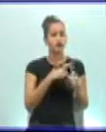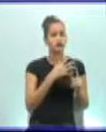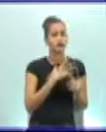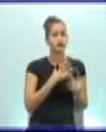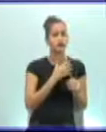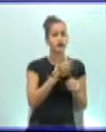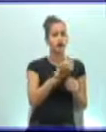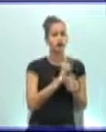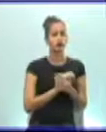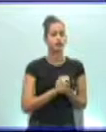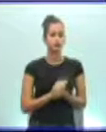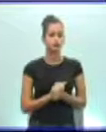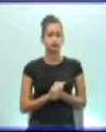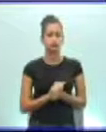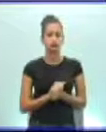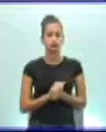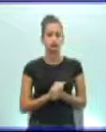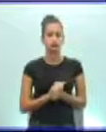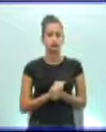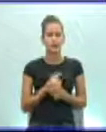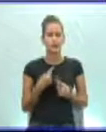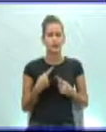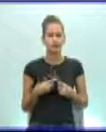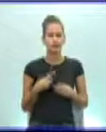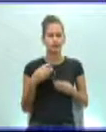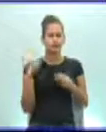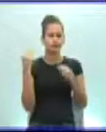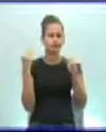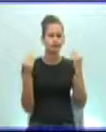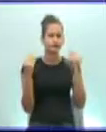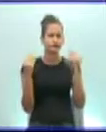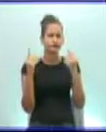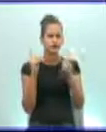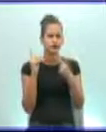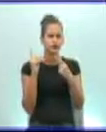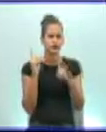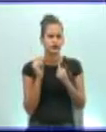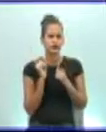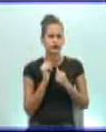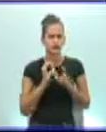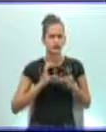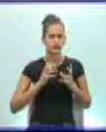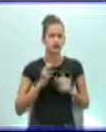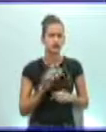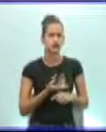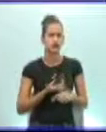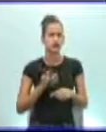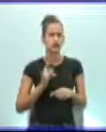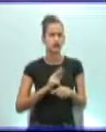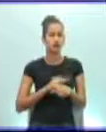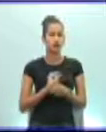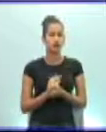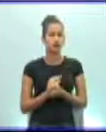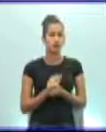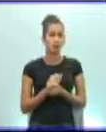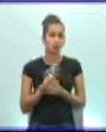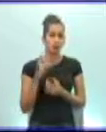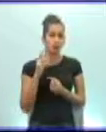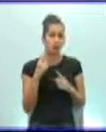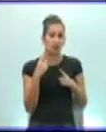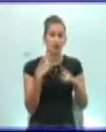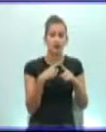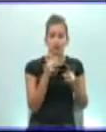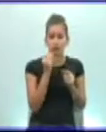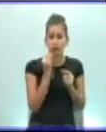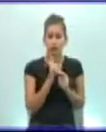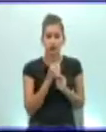X pertenece a, pero vamos a analizar si en esta forma en la que lo he representado, fíjense que X pudiera estar también en la intersección de A